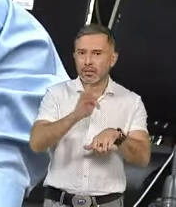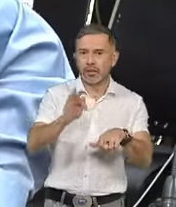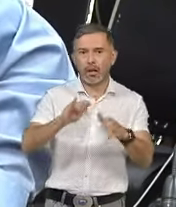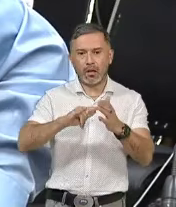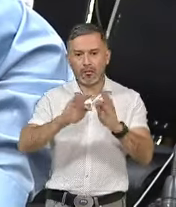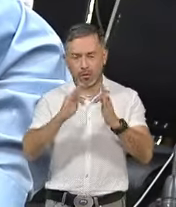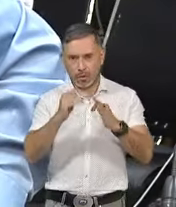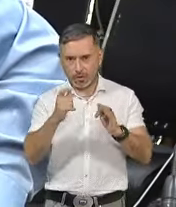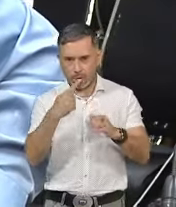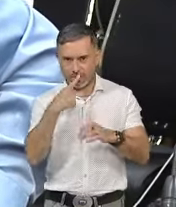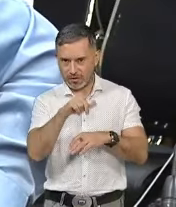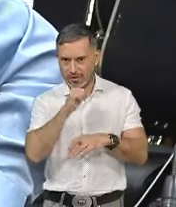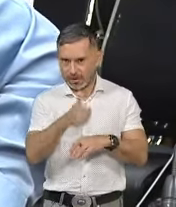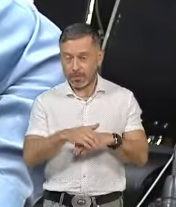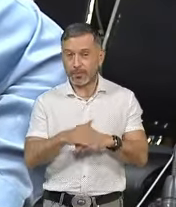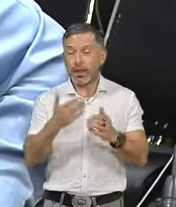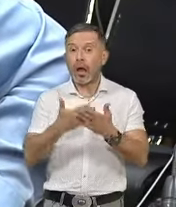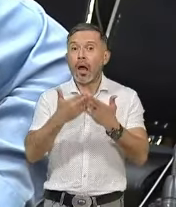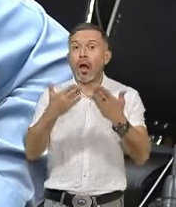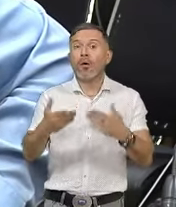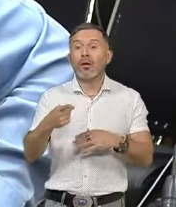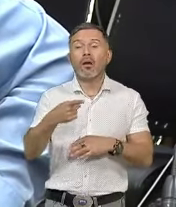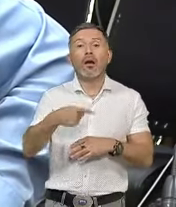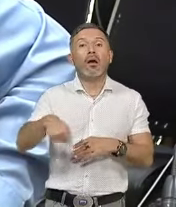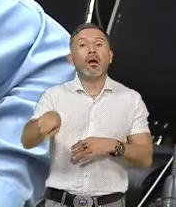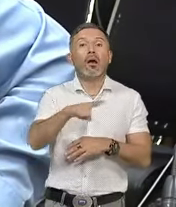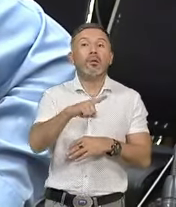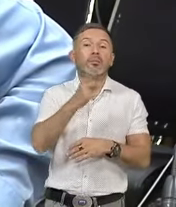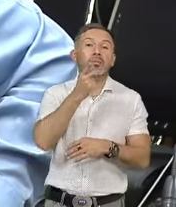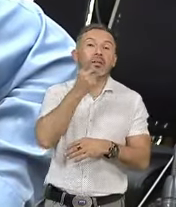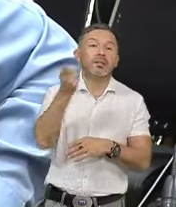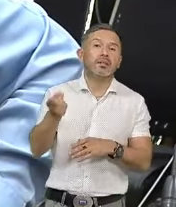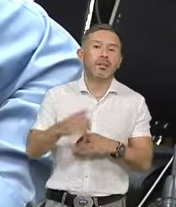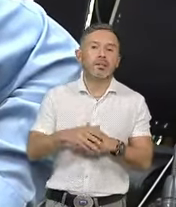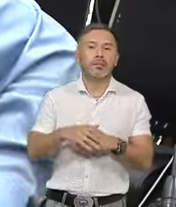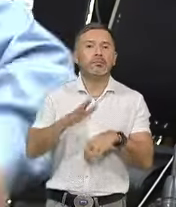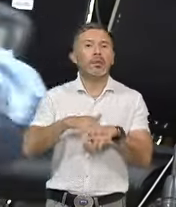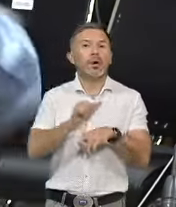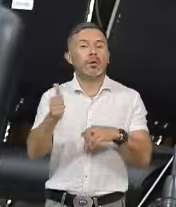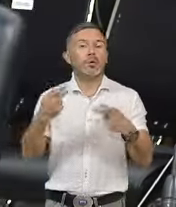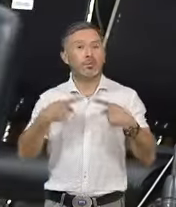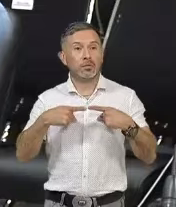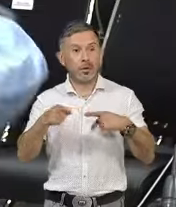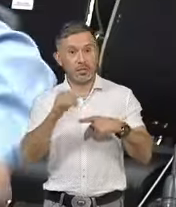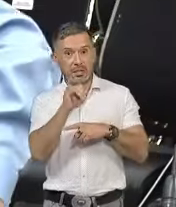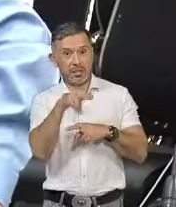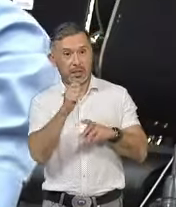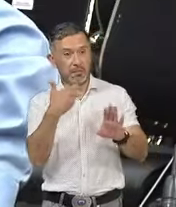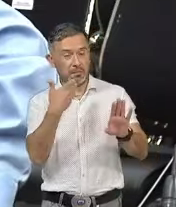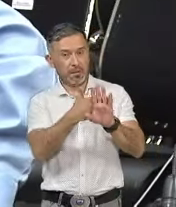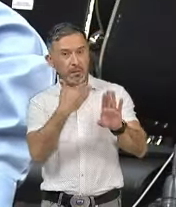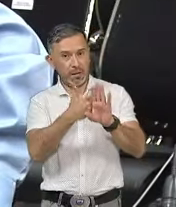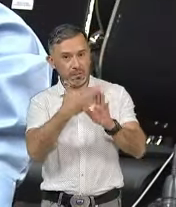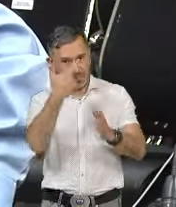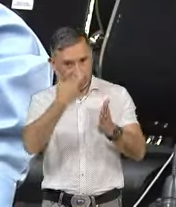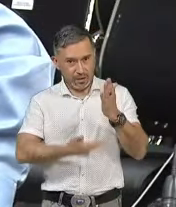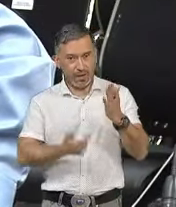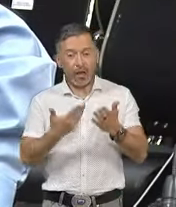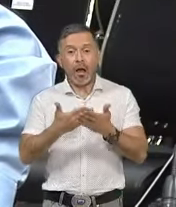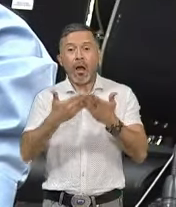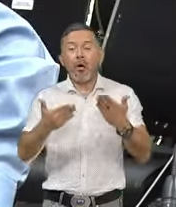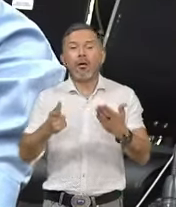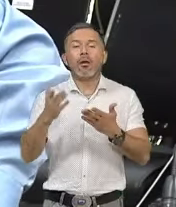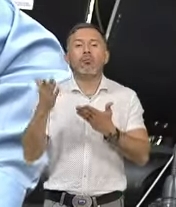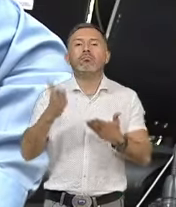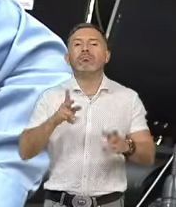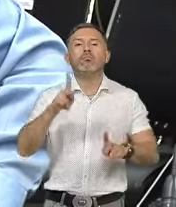hoy vienen los que dicen que otros atacamos al INE y que usamos al INE hoy vienen